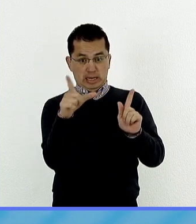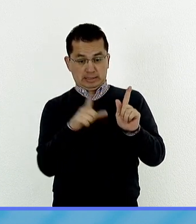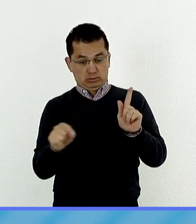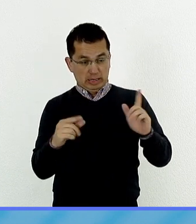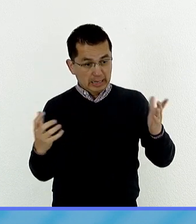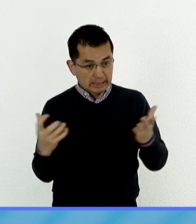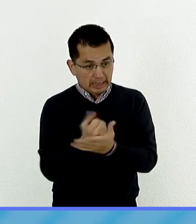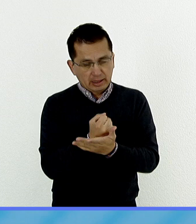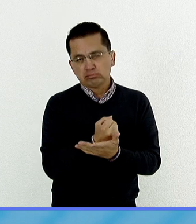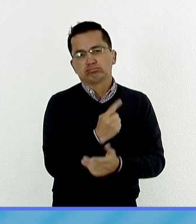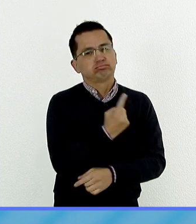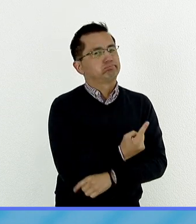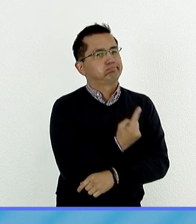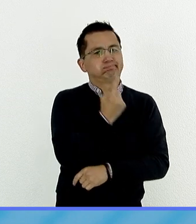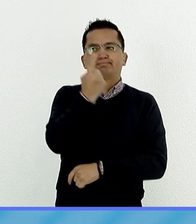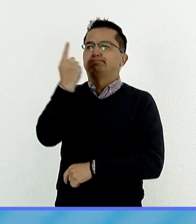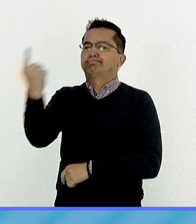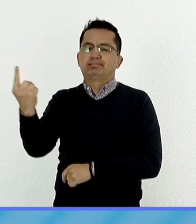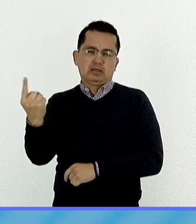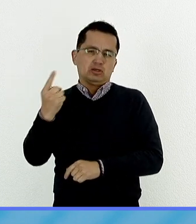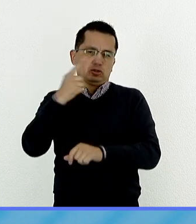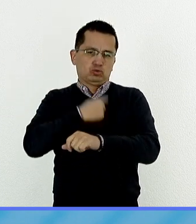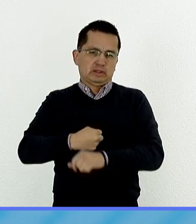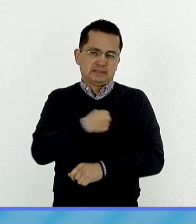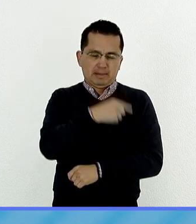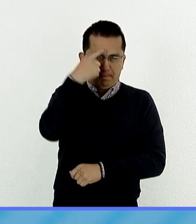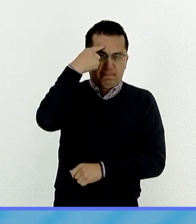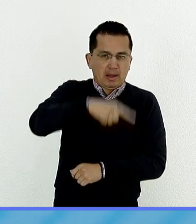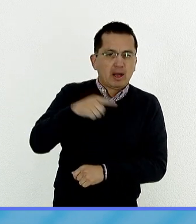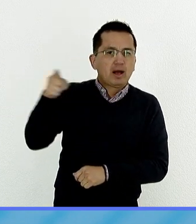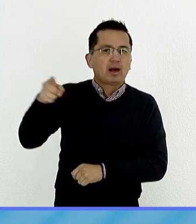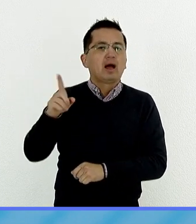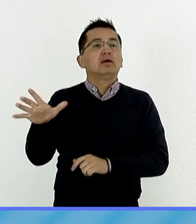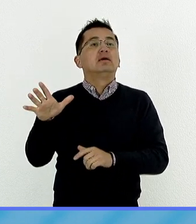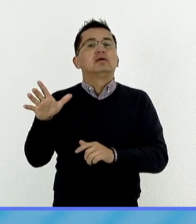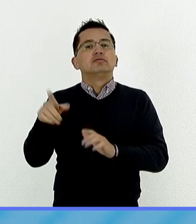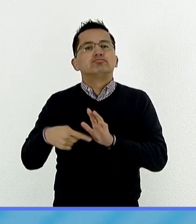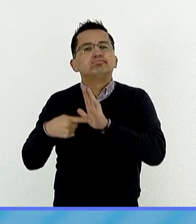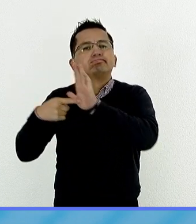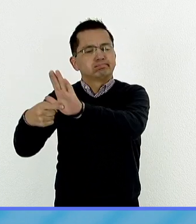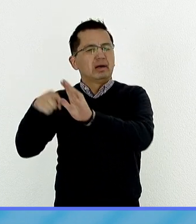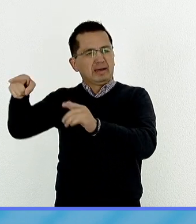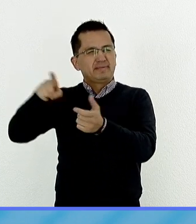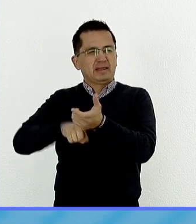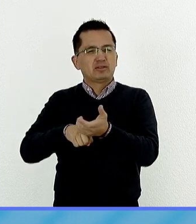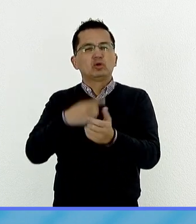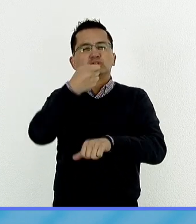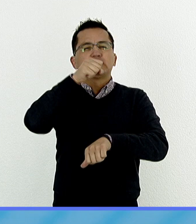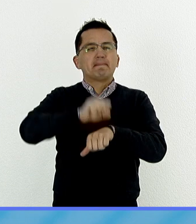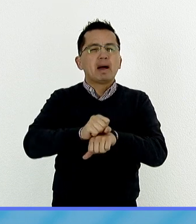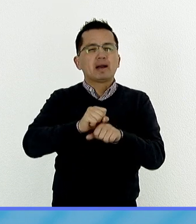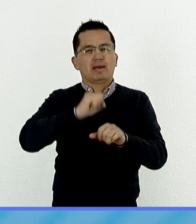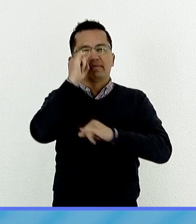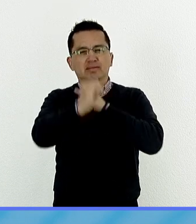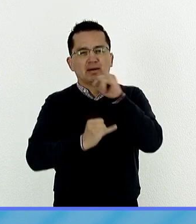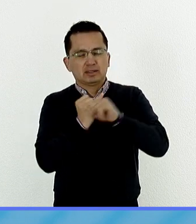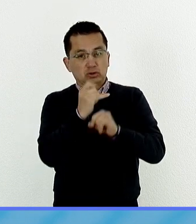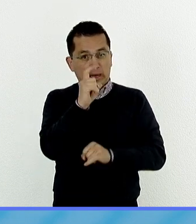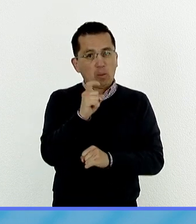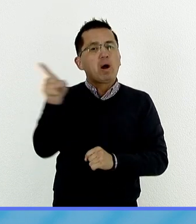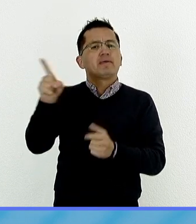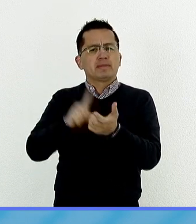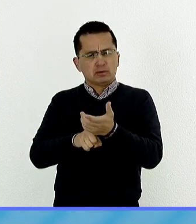ir a Suecia a la semana mundial del agua a presentar su trabajo también allá ante un Jurado Y